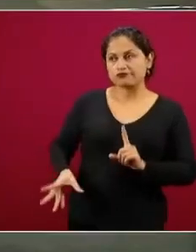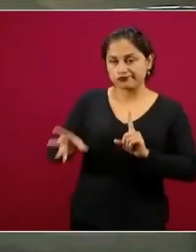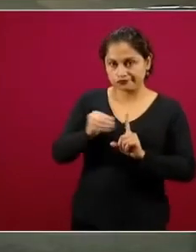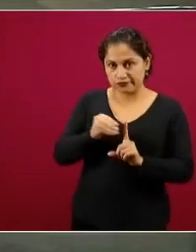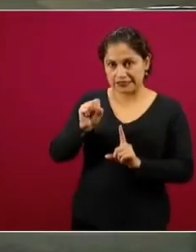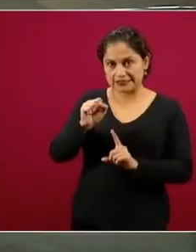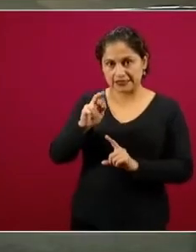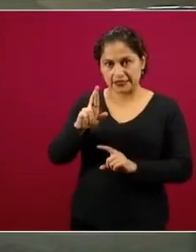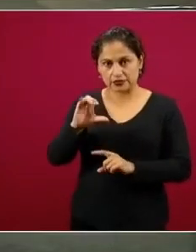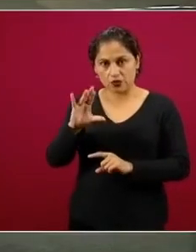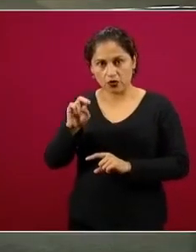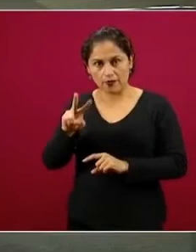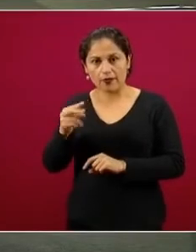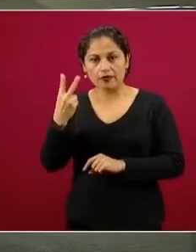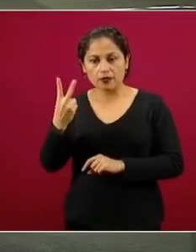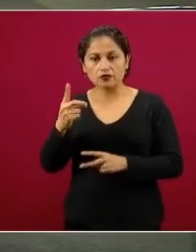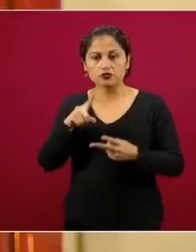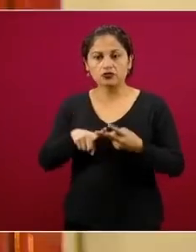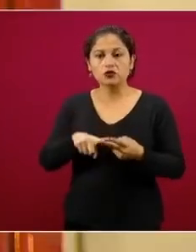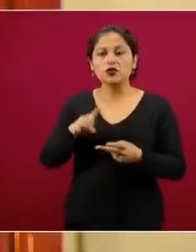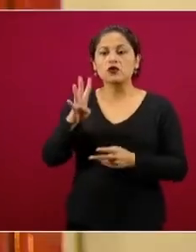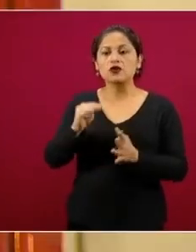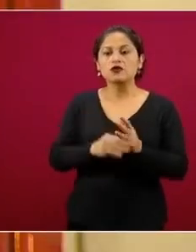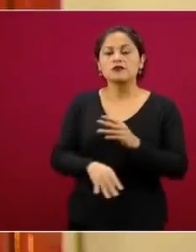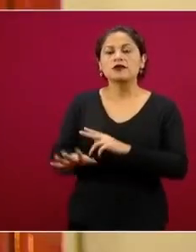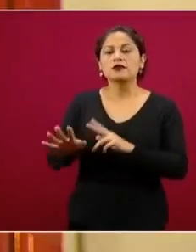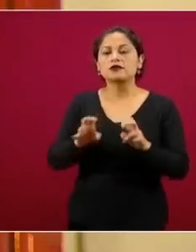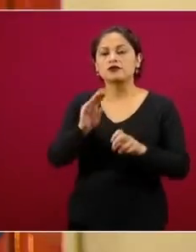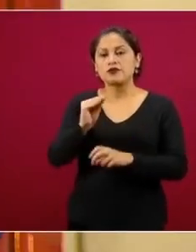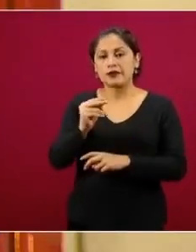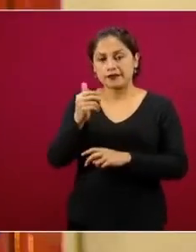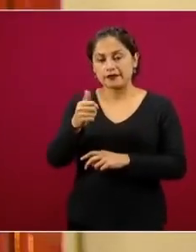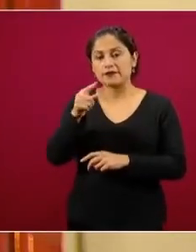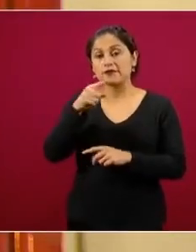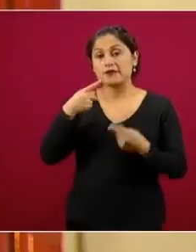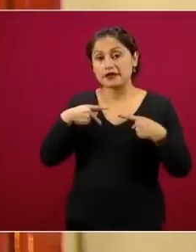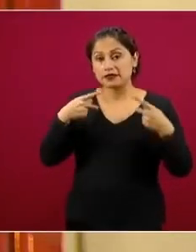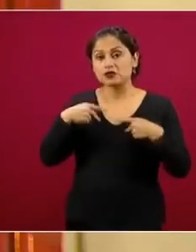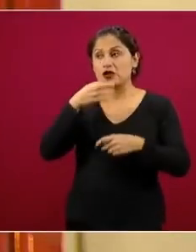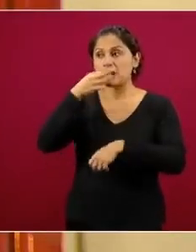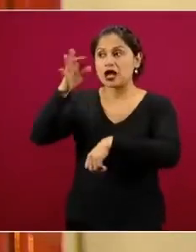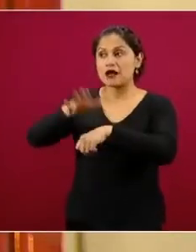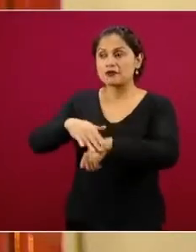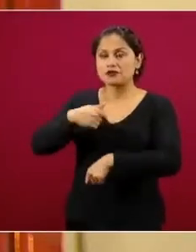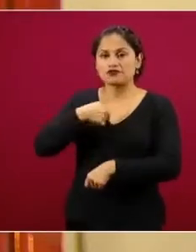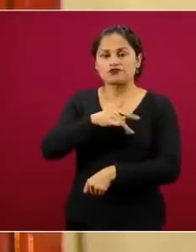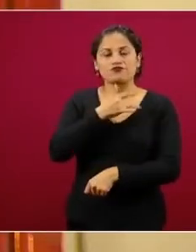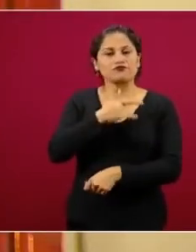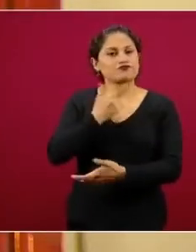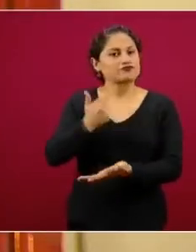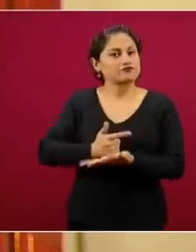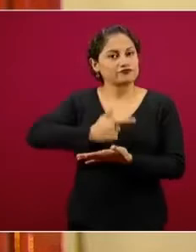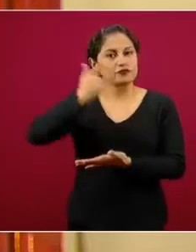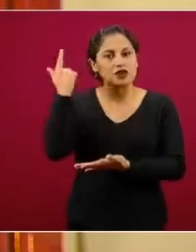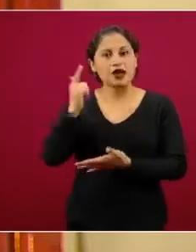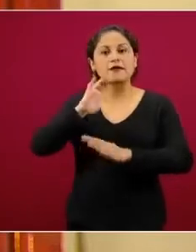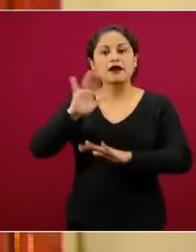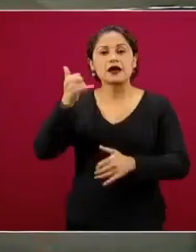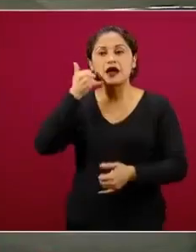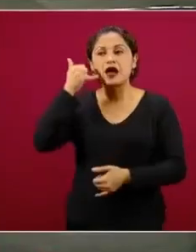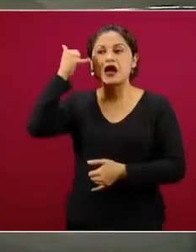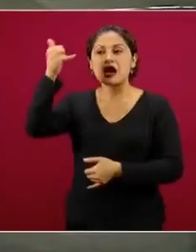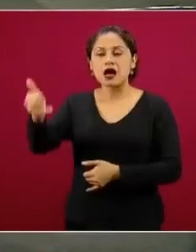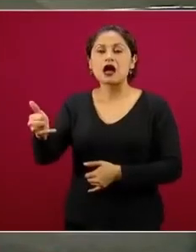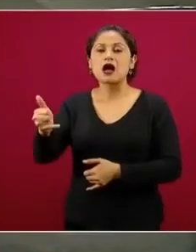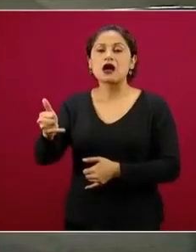SARS-CoV-2. 4,983 personas reportaron tener síntomas graves y se derivaron a